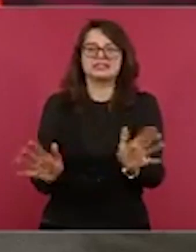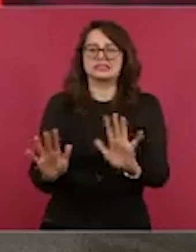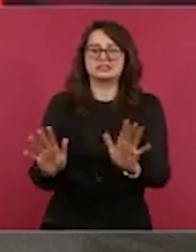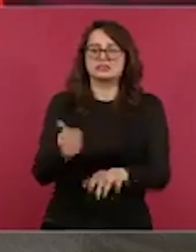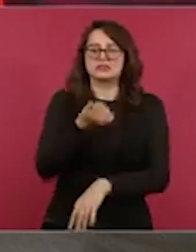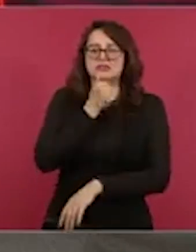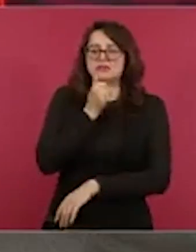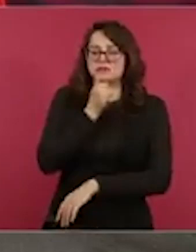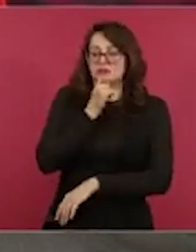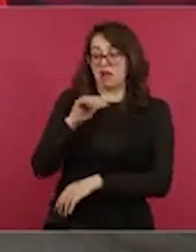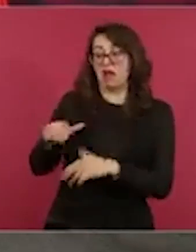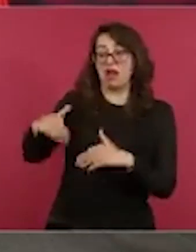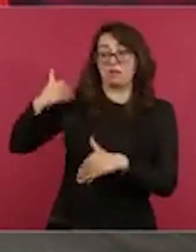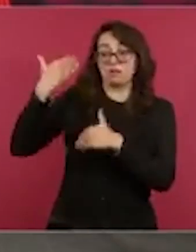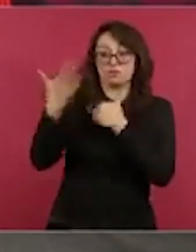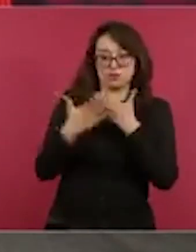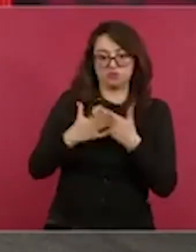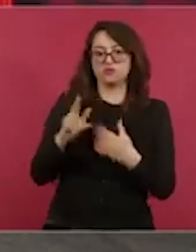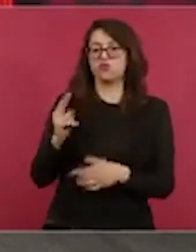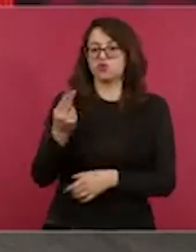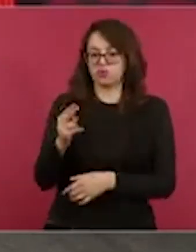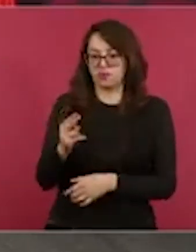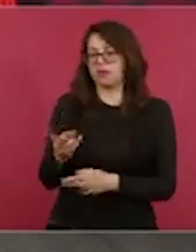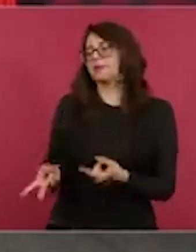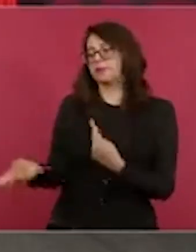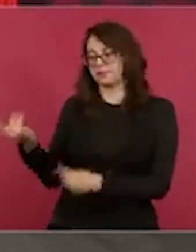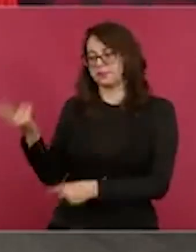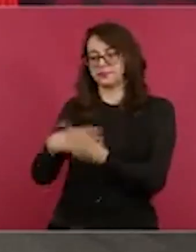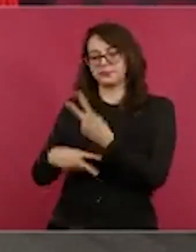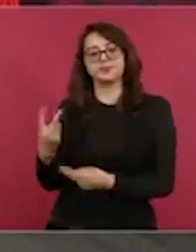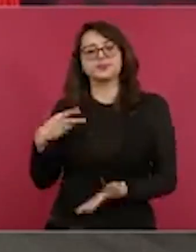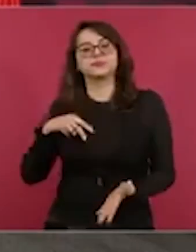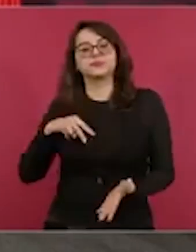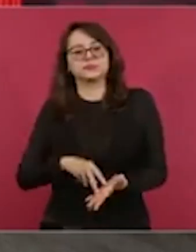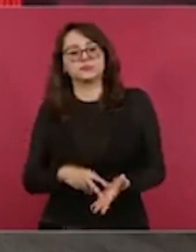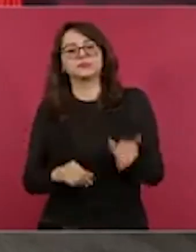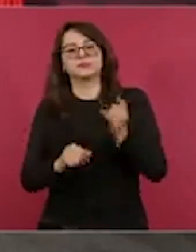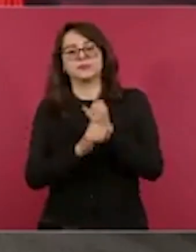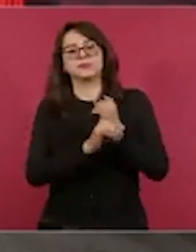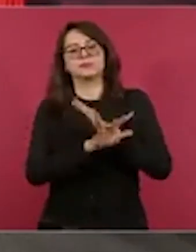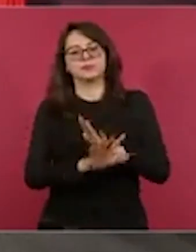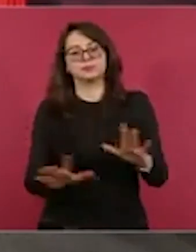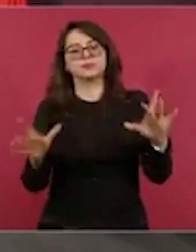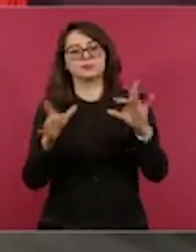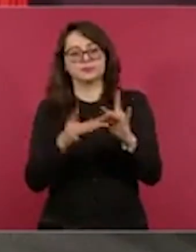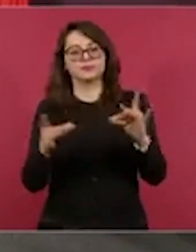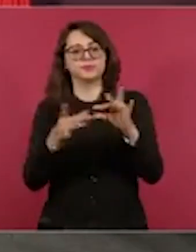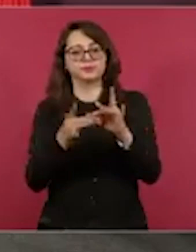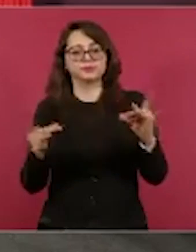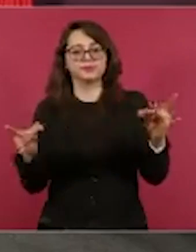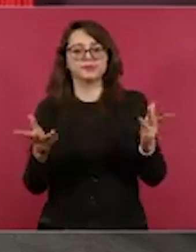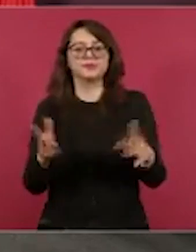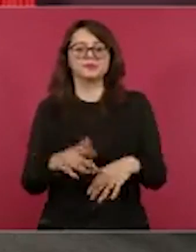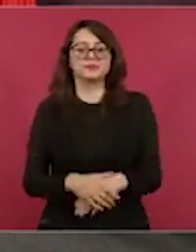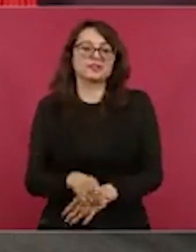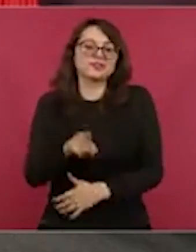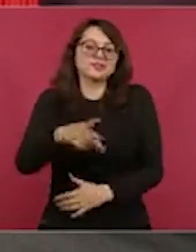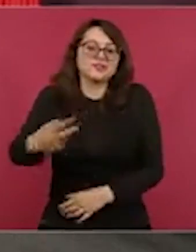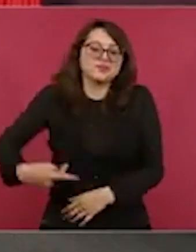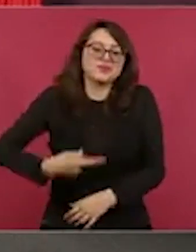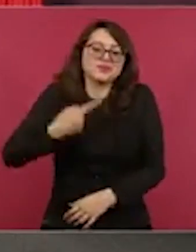vacunas para que entonces se dé la noticia, pero bueno, ya como tú me